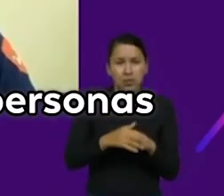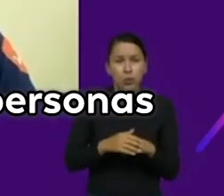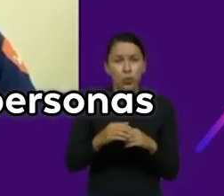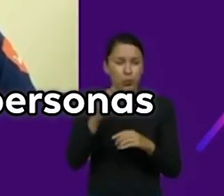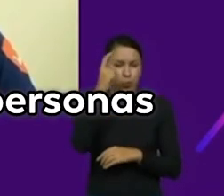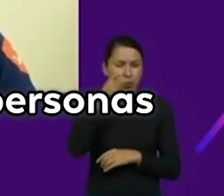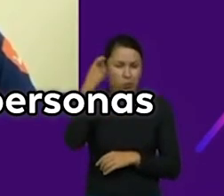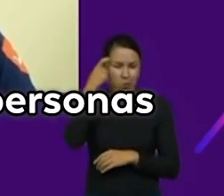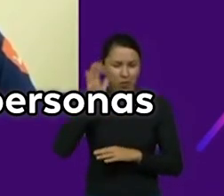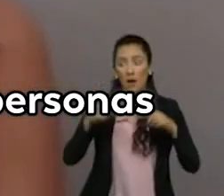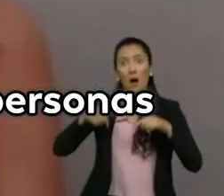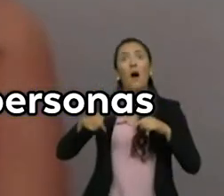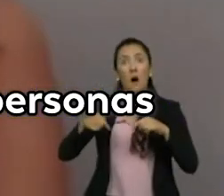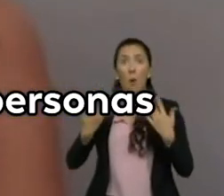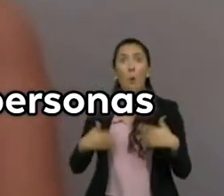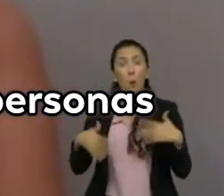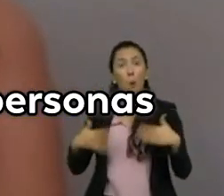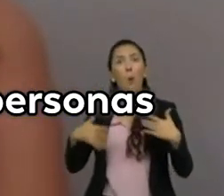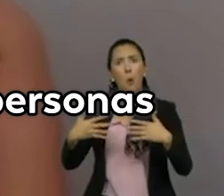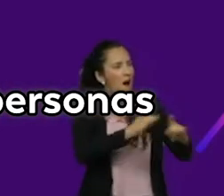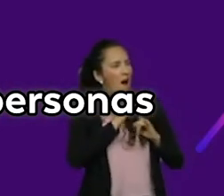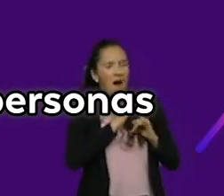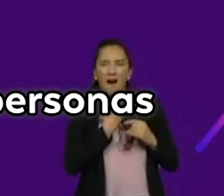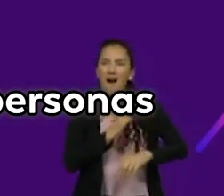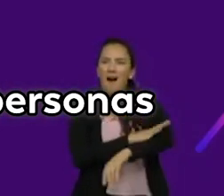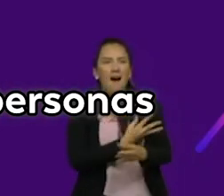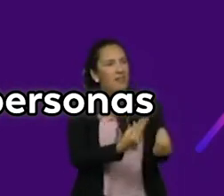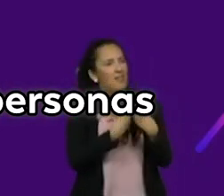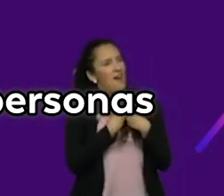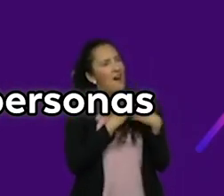Es muy inspirador estar en contacto con personas que han pasado